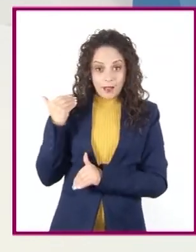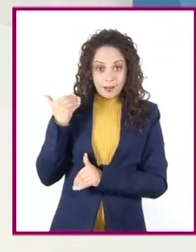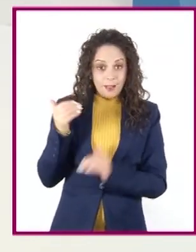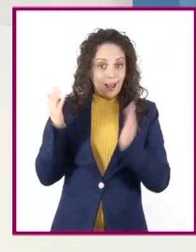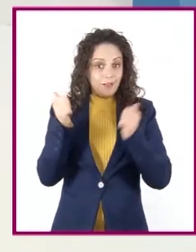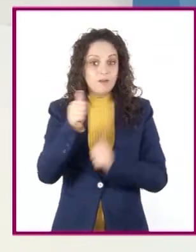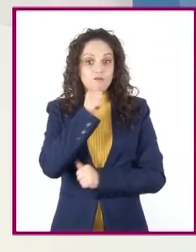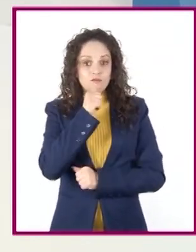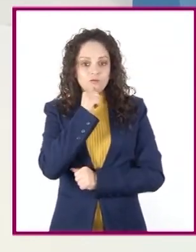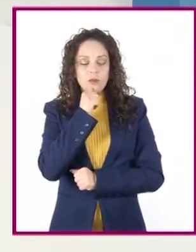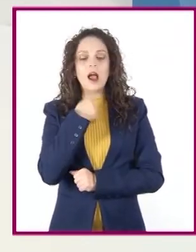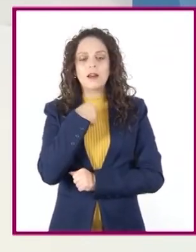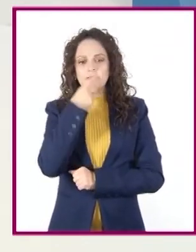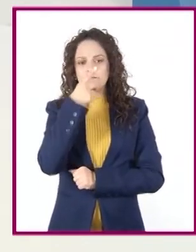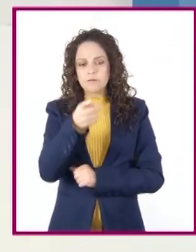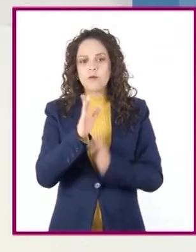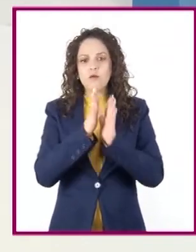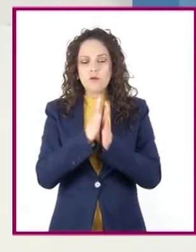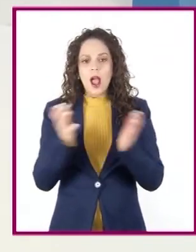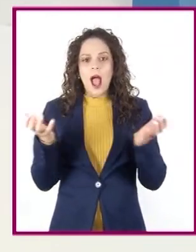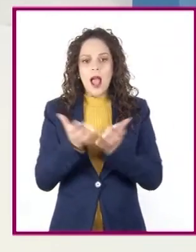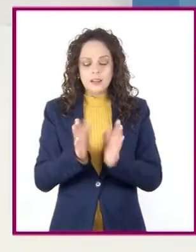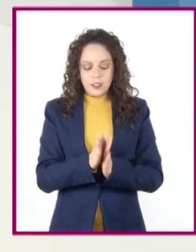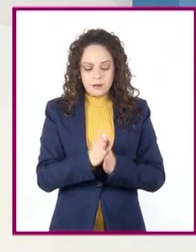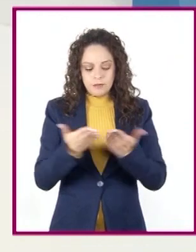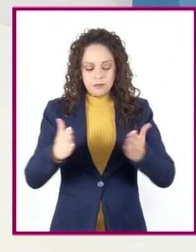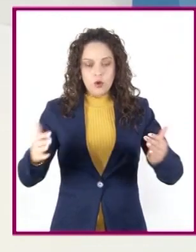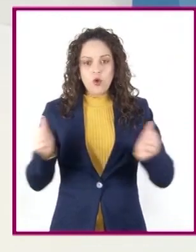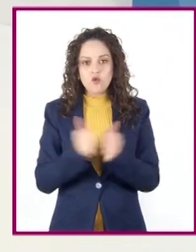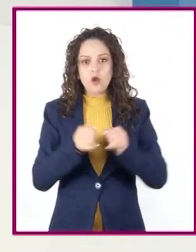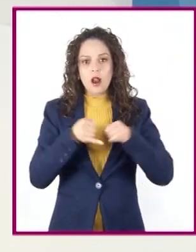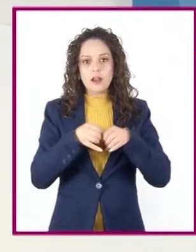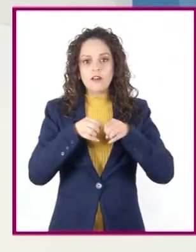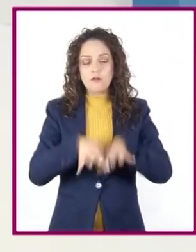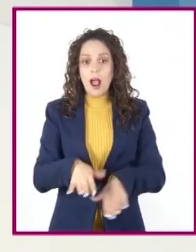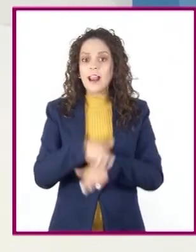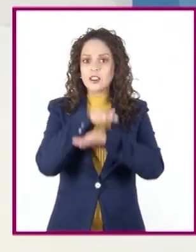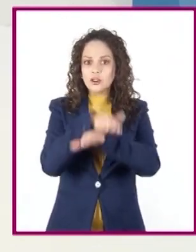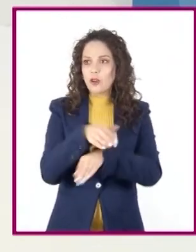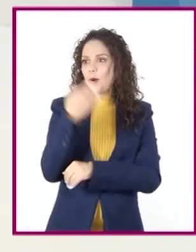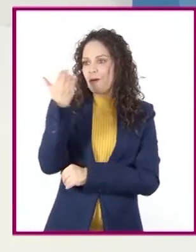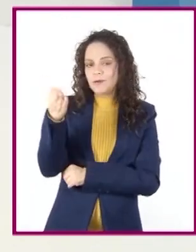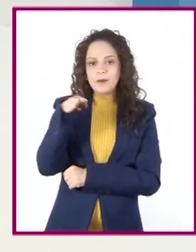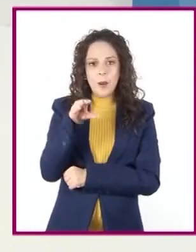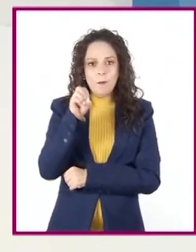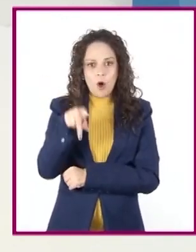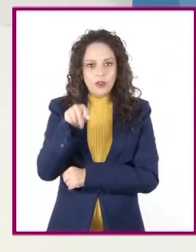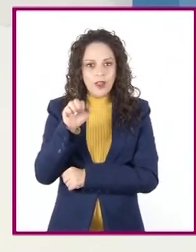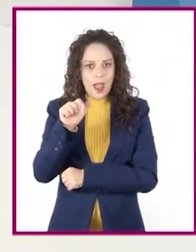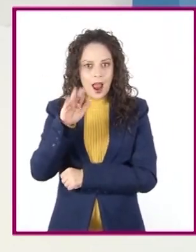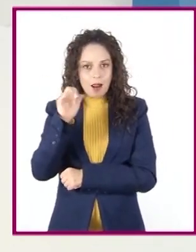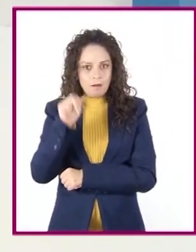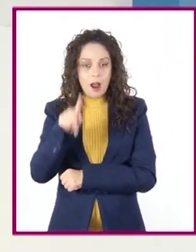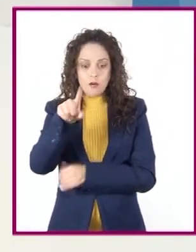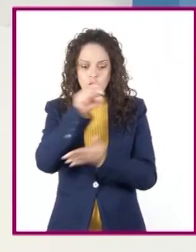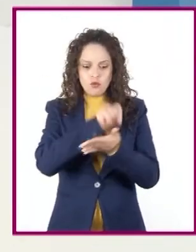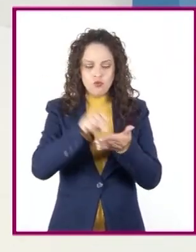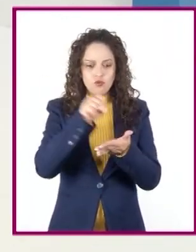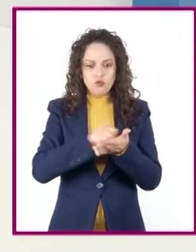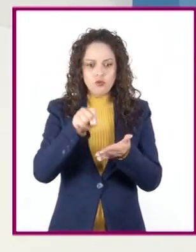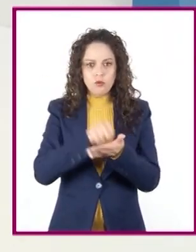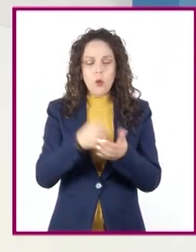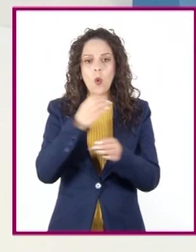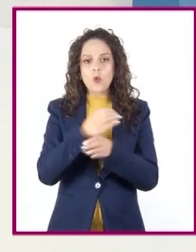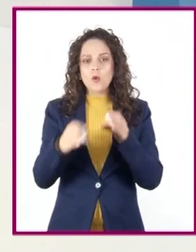a elaborar un tríptico informativo sobre Monte Albán. Anoten en él los datos más relevantes, como